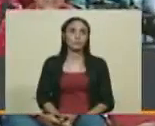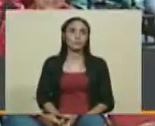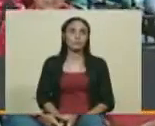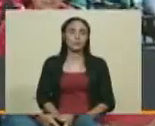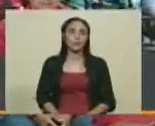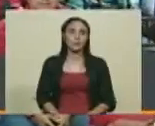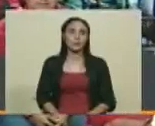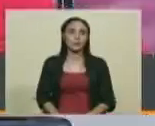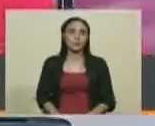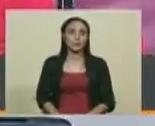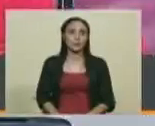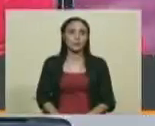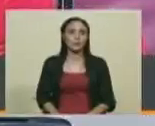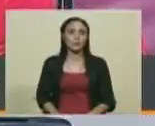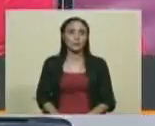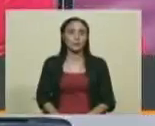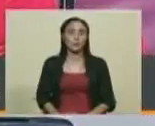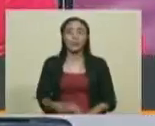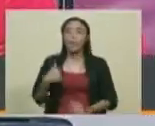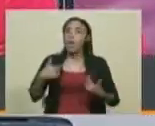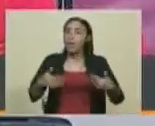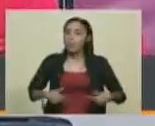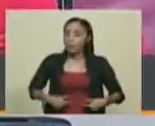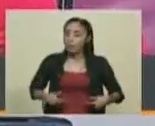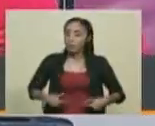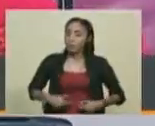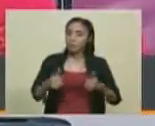Y le agradecemos tanto esfuerzo.